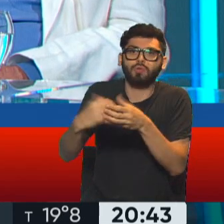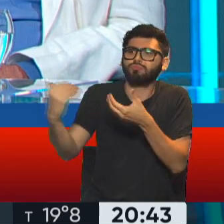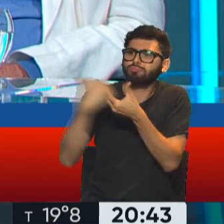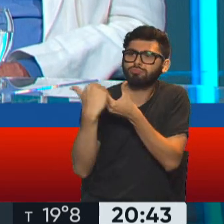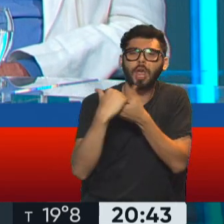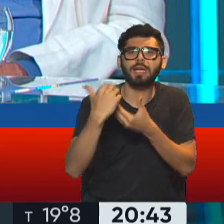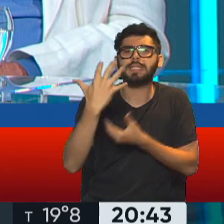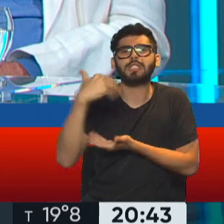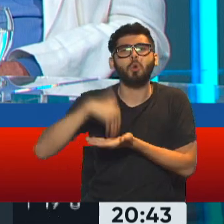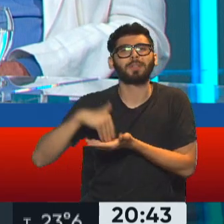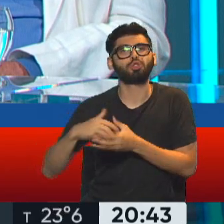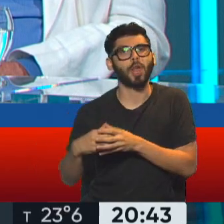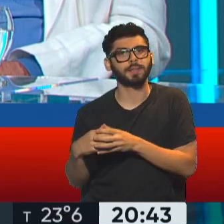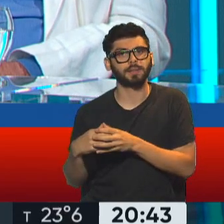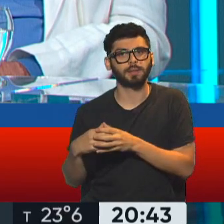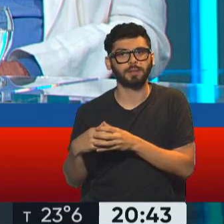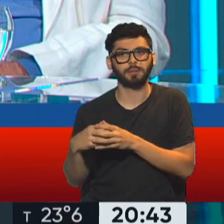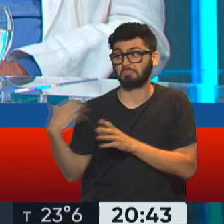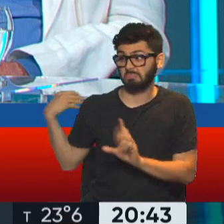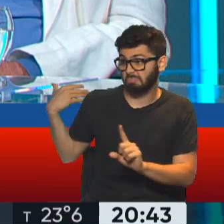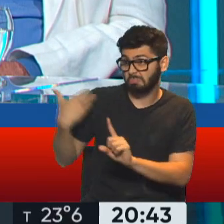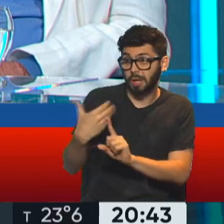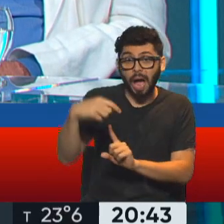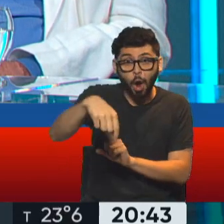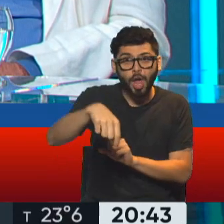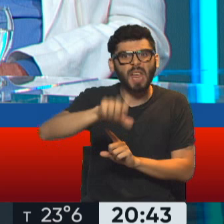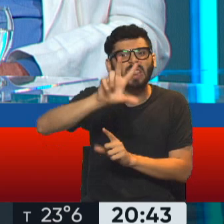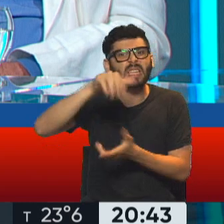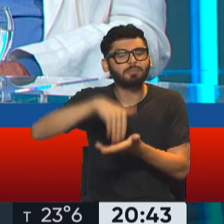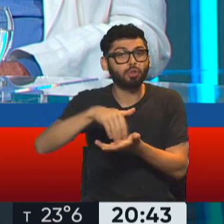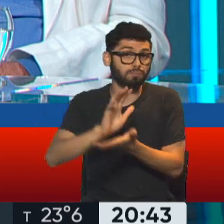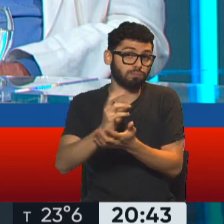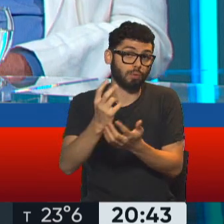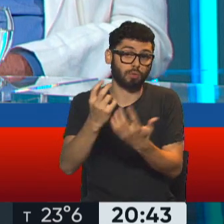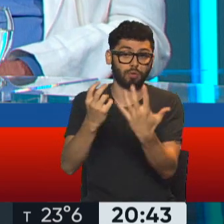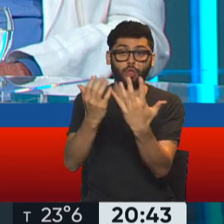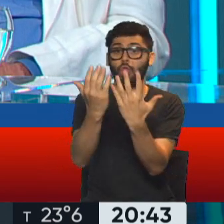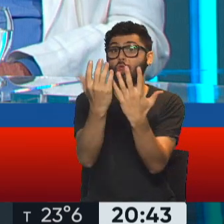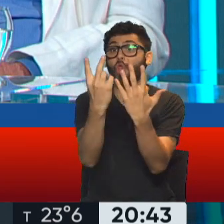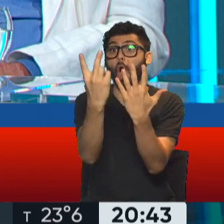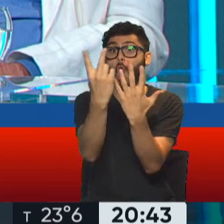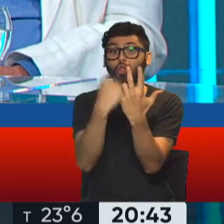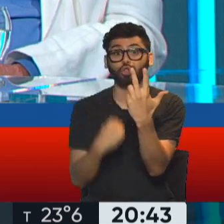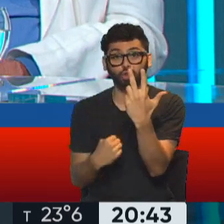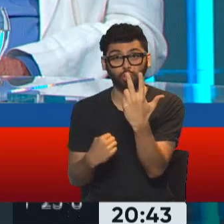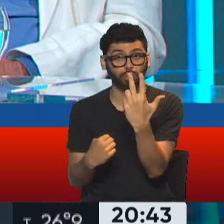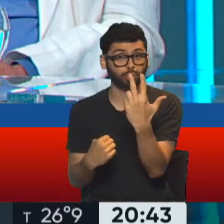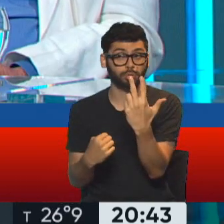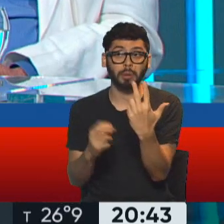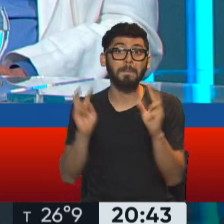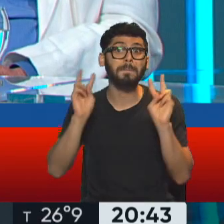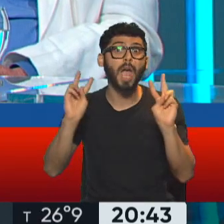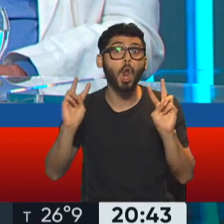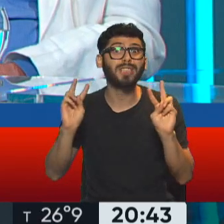votos. En esta elección tuvo 3 millones de votos, perdió 2 millones de votos el peronismo.